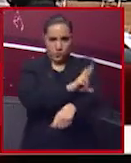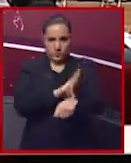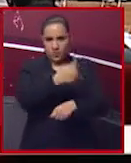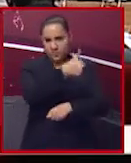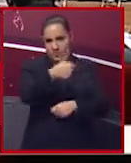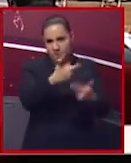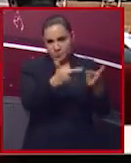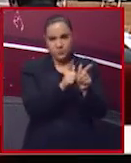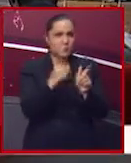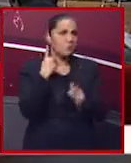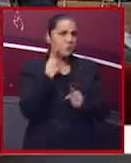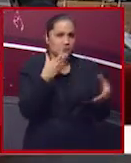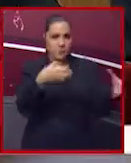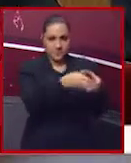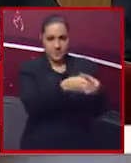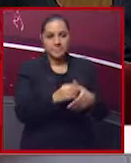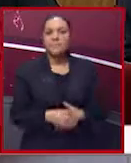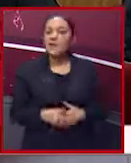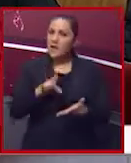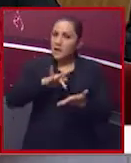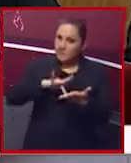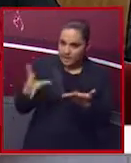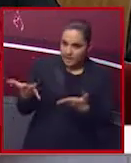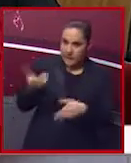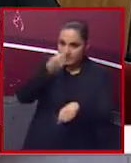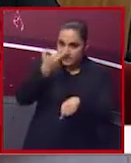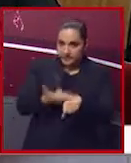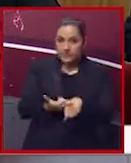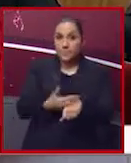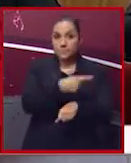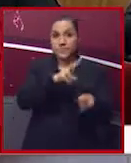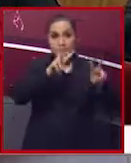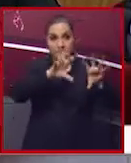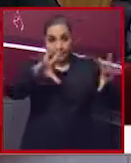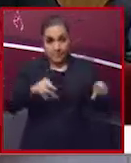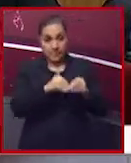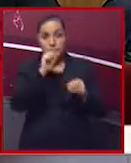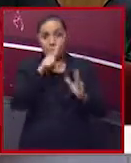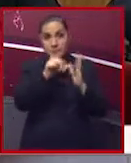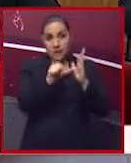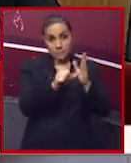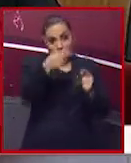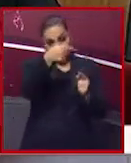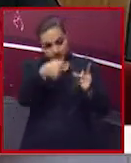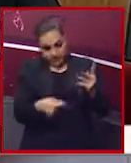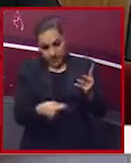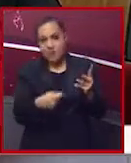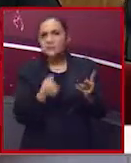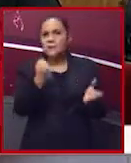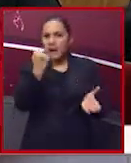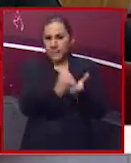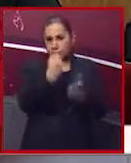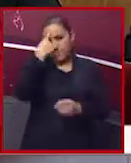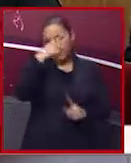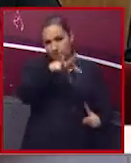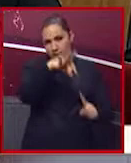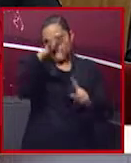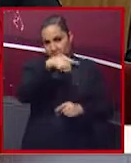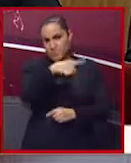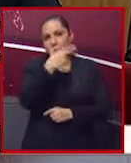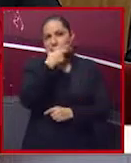Gracias, secretario. Aprobado en lo general y en lo particular el dictamen a la propuesta de ratificación del nombramiento del ciudadano Carlos